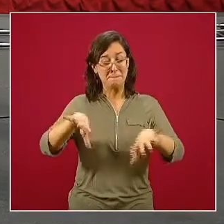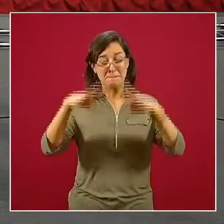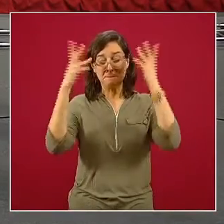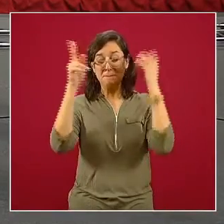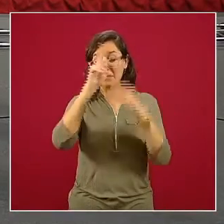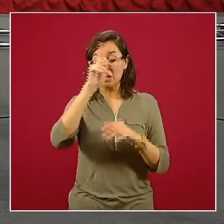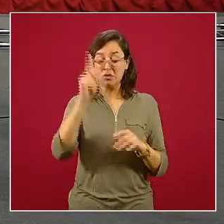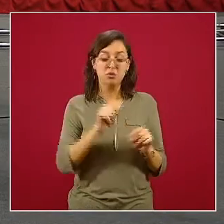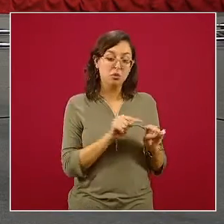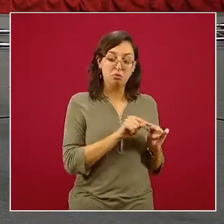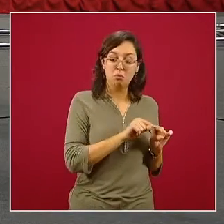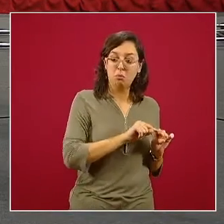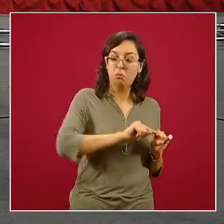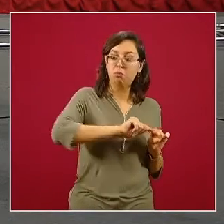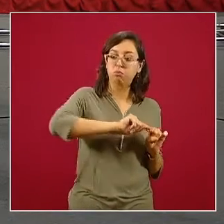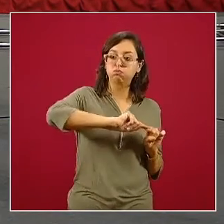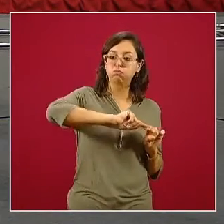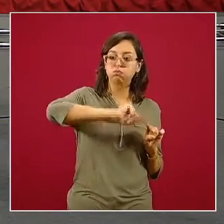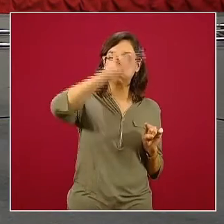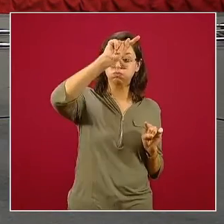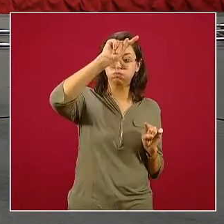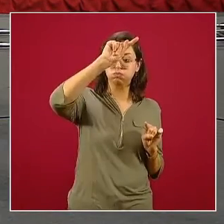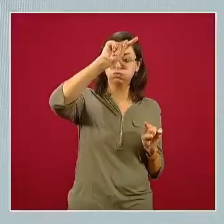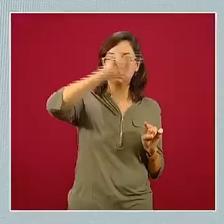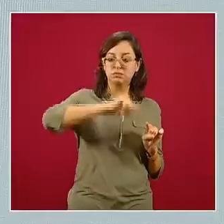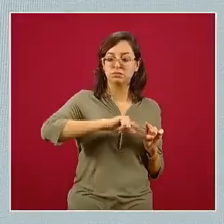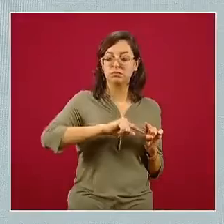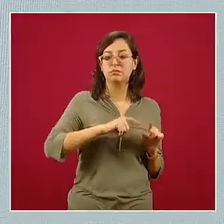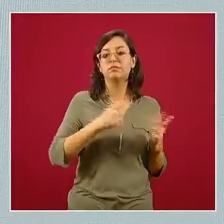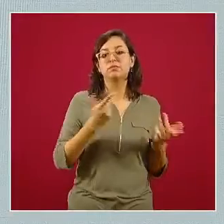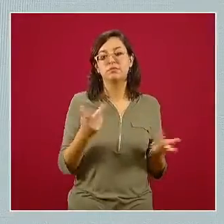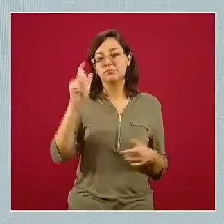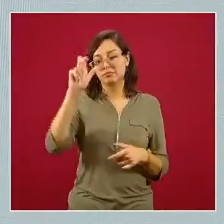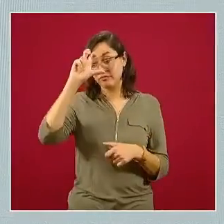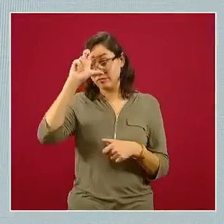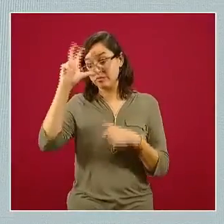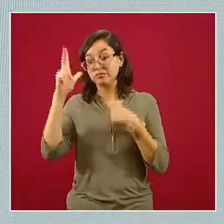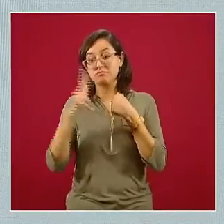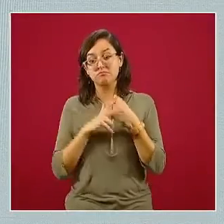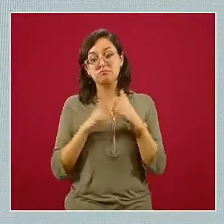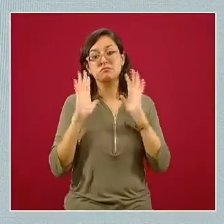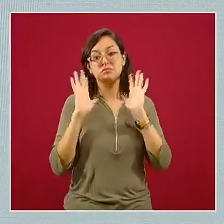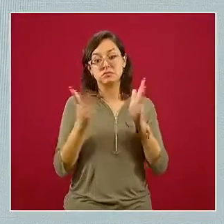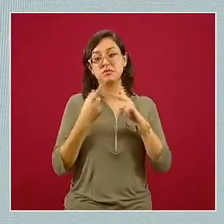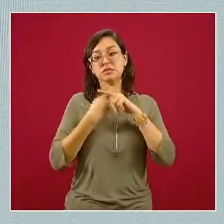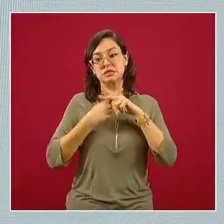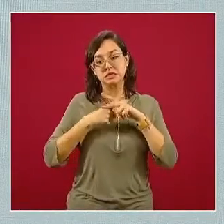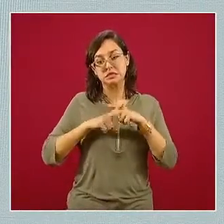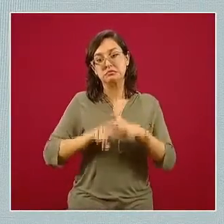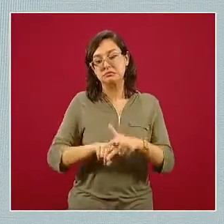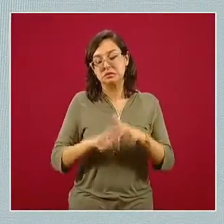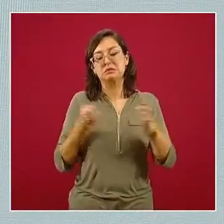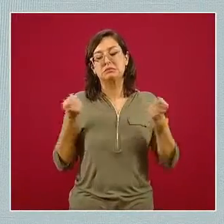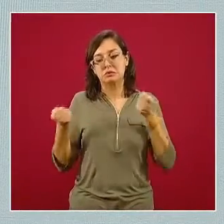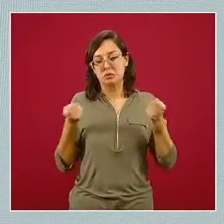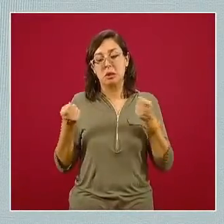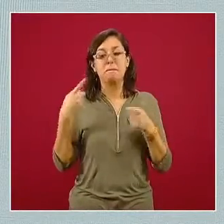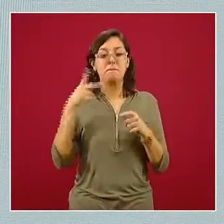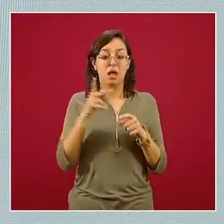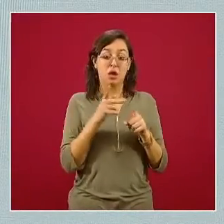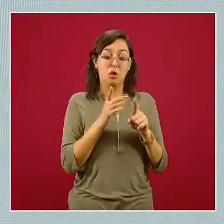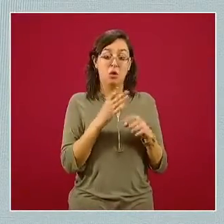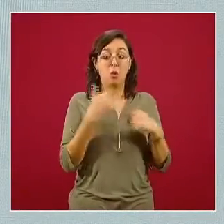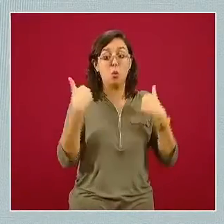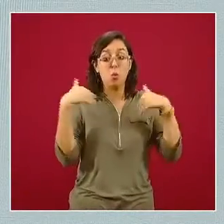intensas y que afortunadamente, al menos en la región europea, ya se encuentran en una fase avanzada de control. Entonces, en vez de